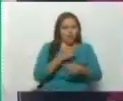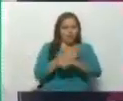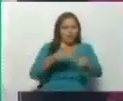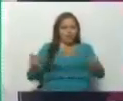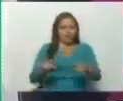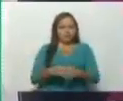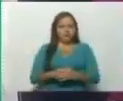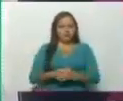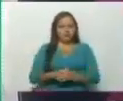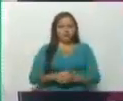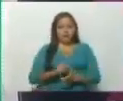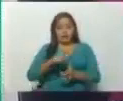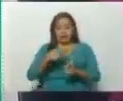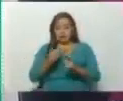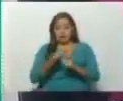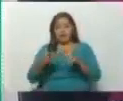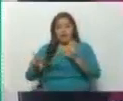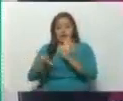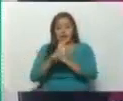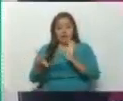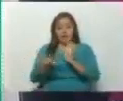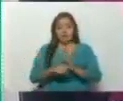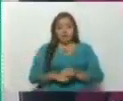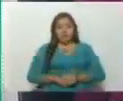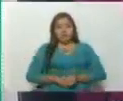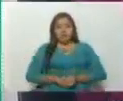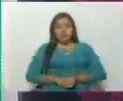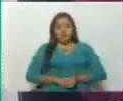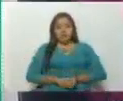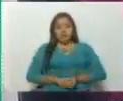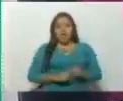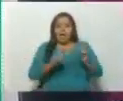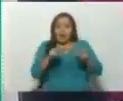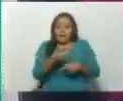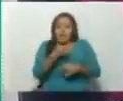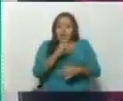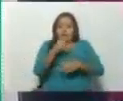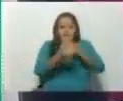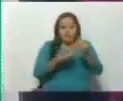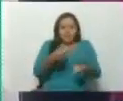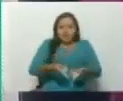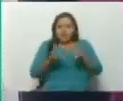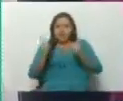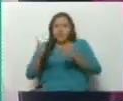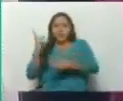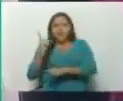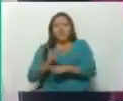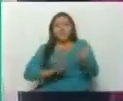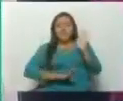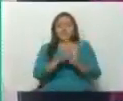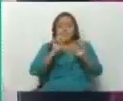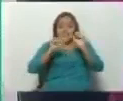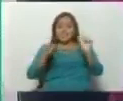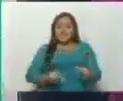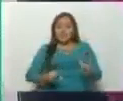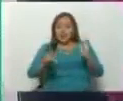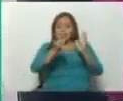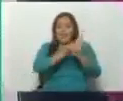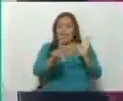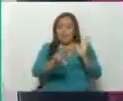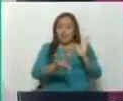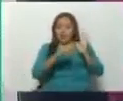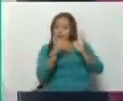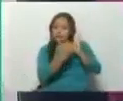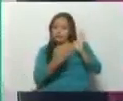transporte público. Entonces, esta ley, siendo una ley orgánica, también va a generar y tiene que desarrollar un sistema de leyes, bueno,